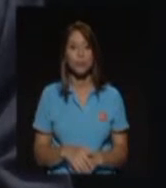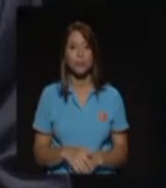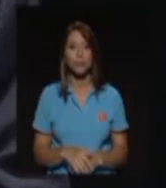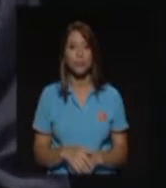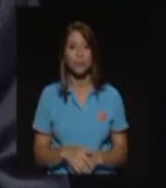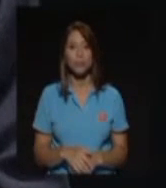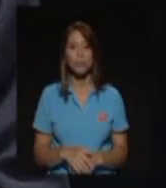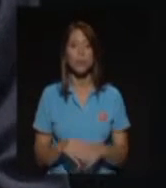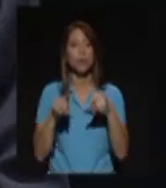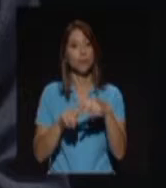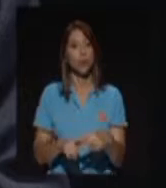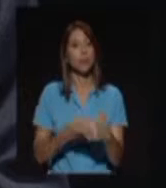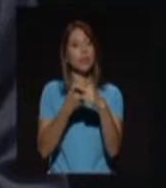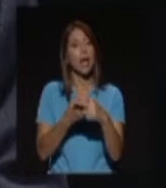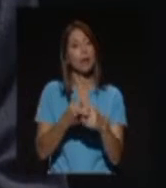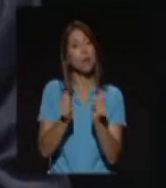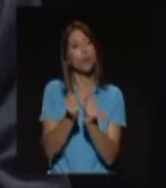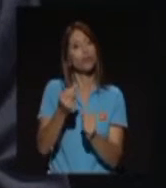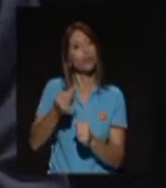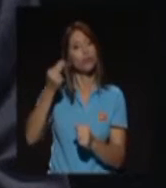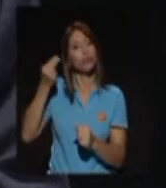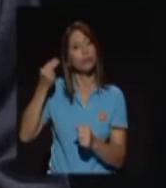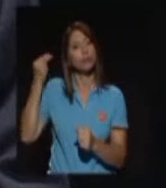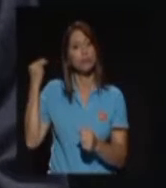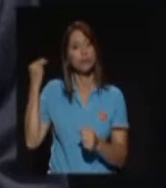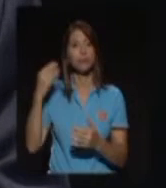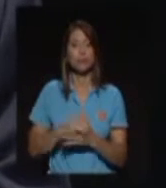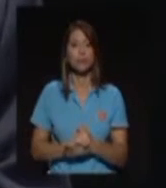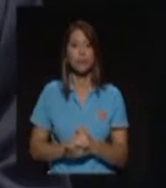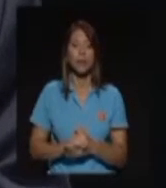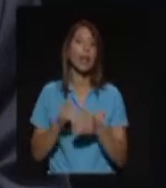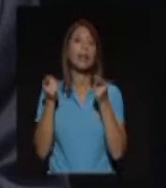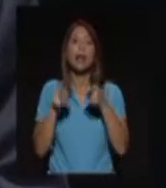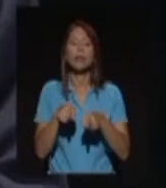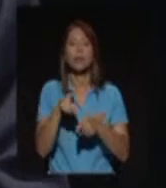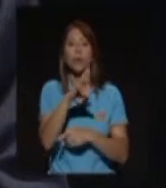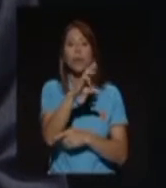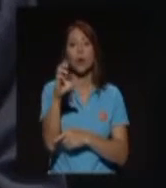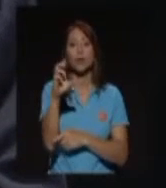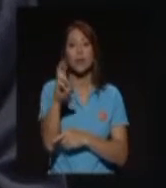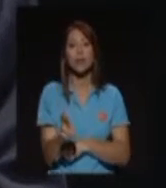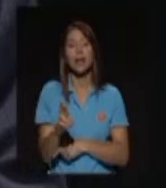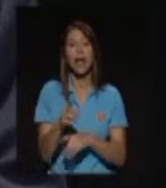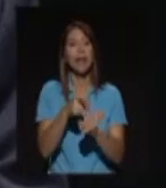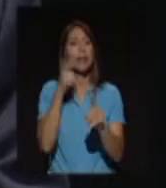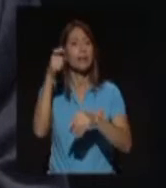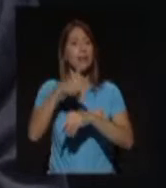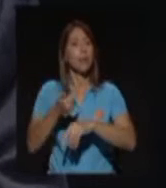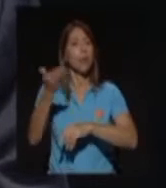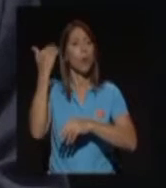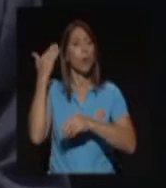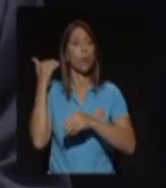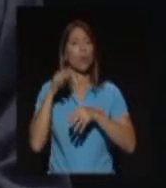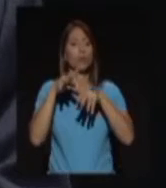Bueno, tal vez comenzar por una nota histórica. Sí, en el caso de Costa Rica, desde el tiempo de la colonia